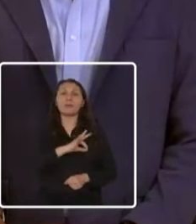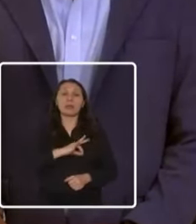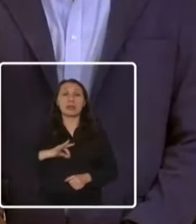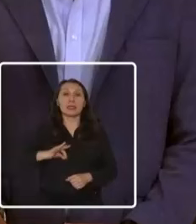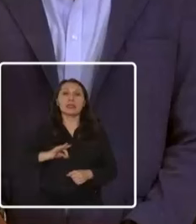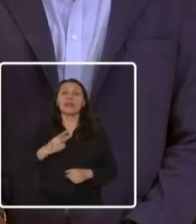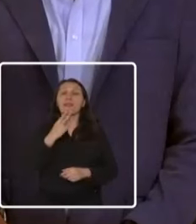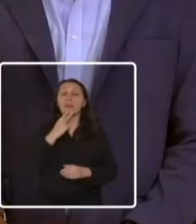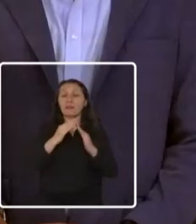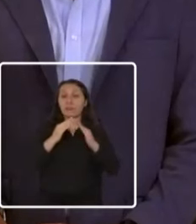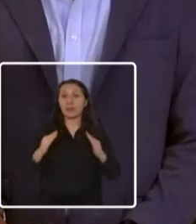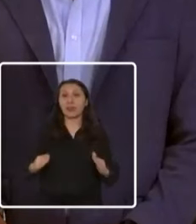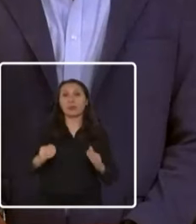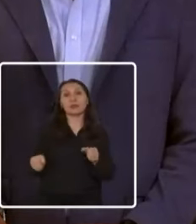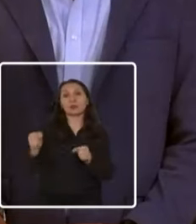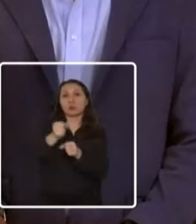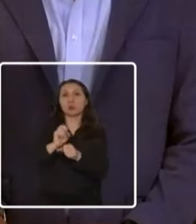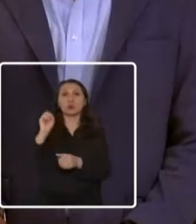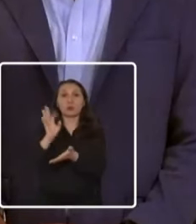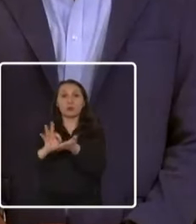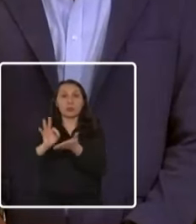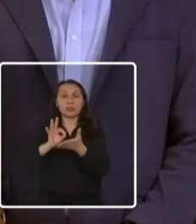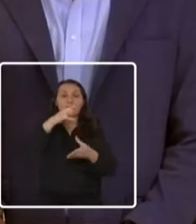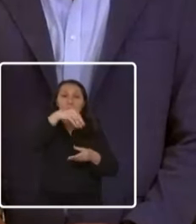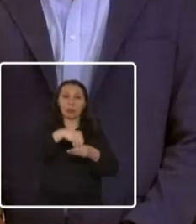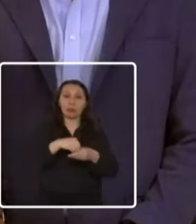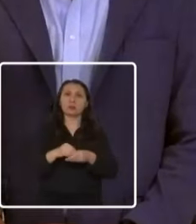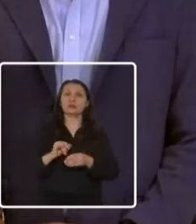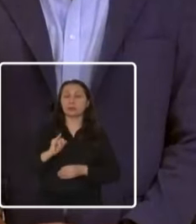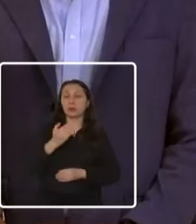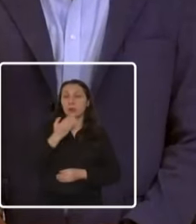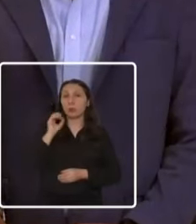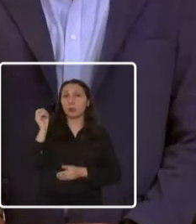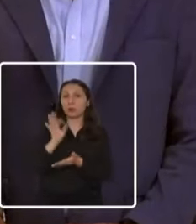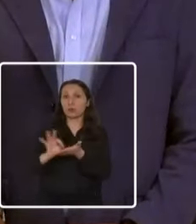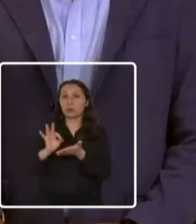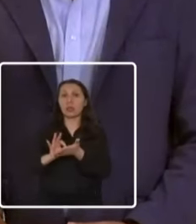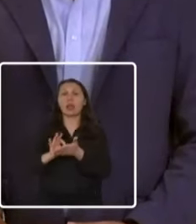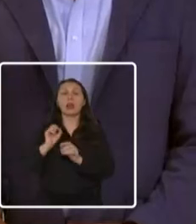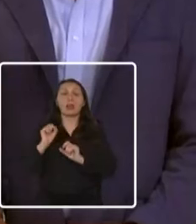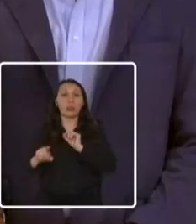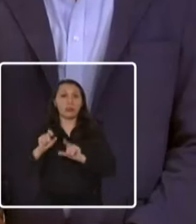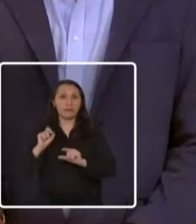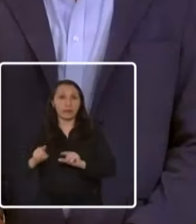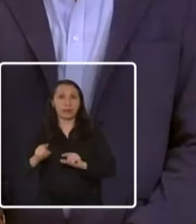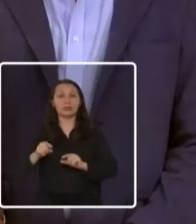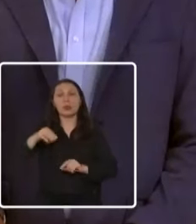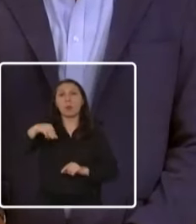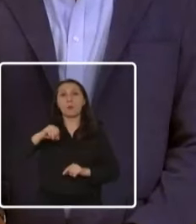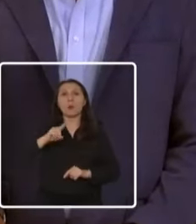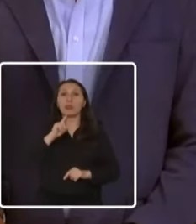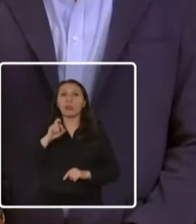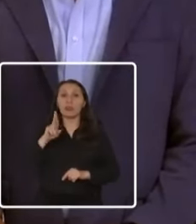Vivienda subrogante, Gabriela Elgueta, el subsecretario del Interior, por cierto, el subsecretario de Defensa, Ricardo Montero, y también mañana